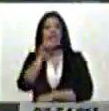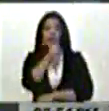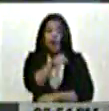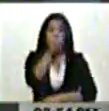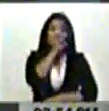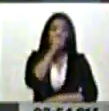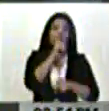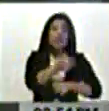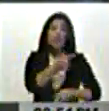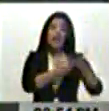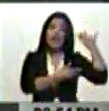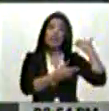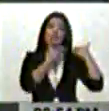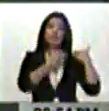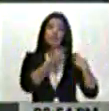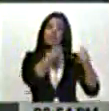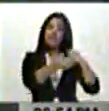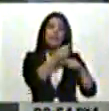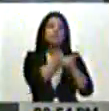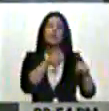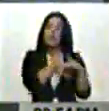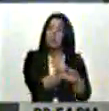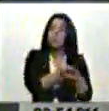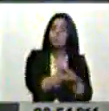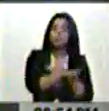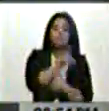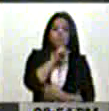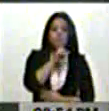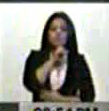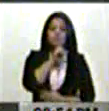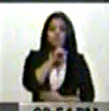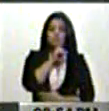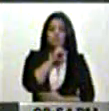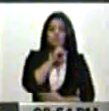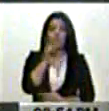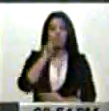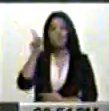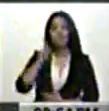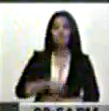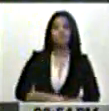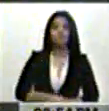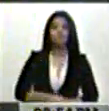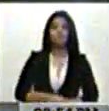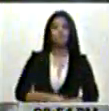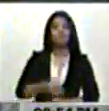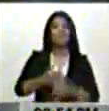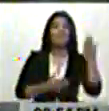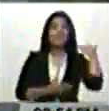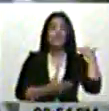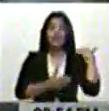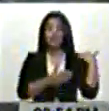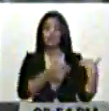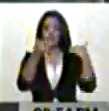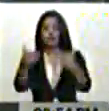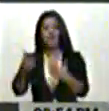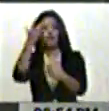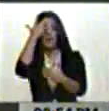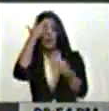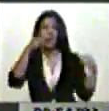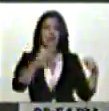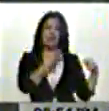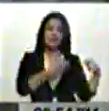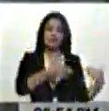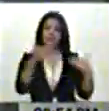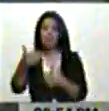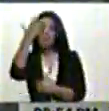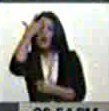y no fueron, ¿verdad?, vendidos desde febrero. febrero y todavía conservadas en el sitio,